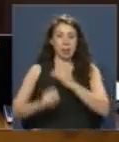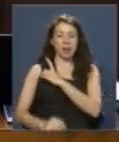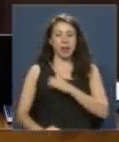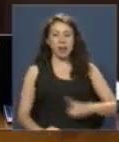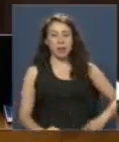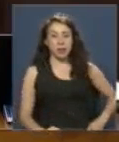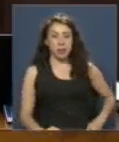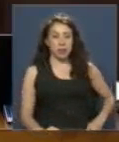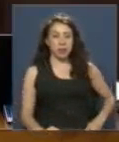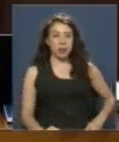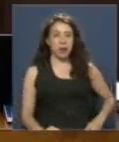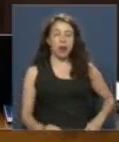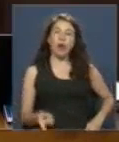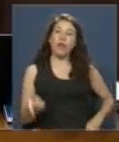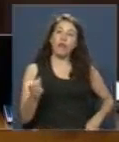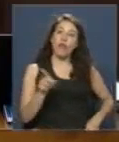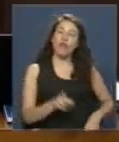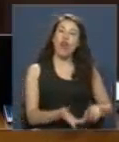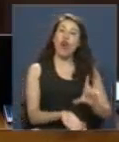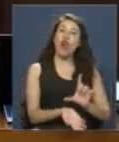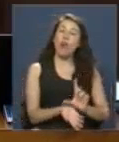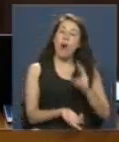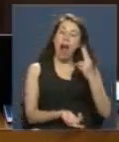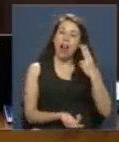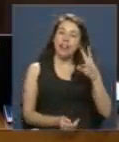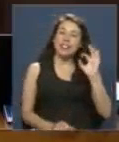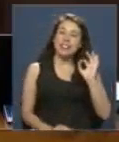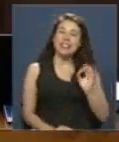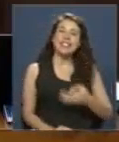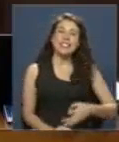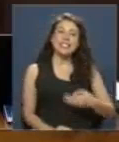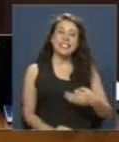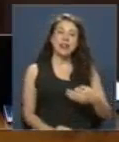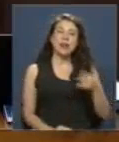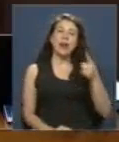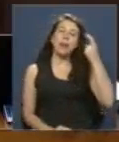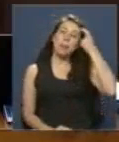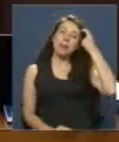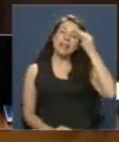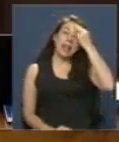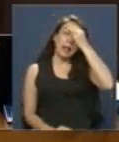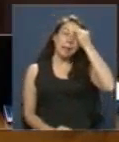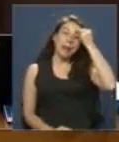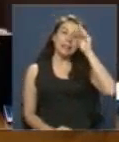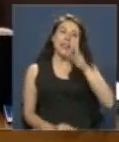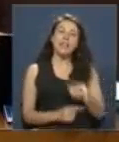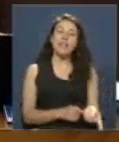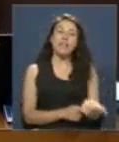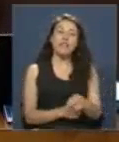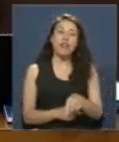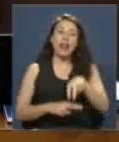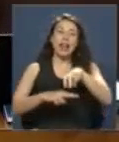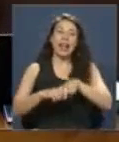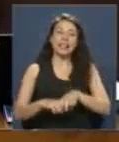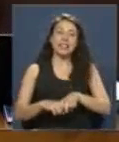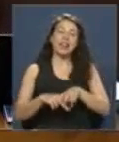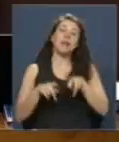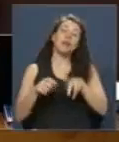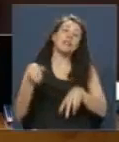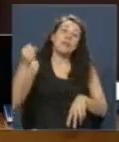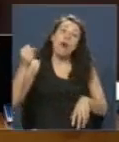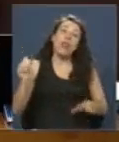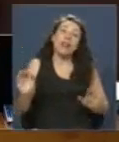Estado, que volvió a su lugar de origen y que seguramente piensa que en marzo va a tener que volver, porque así son los